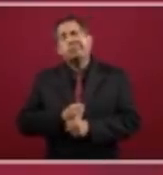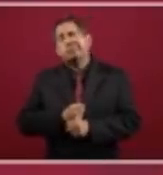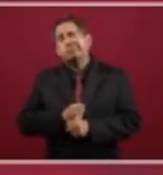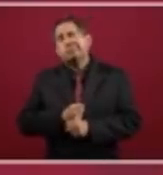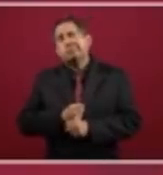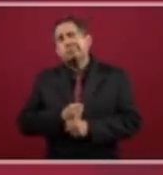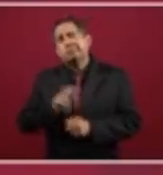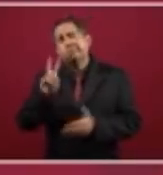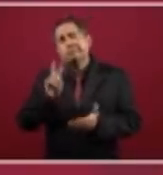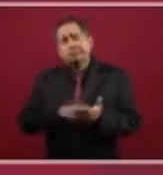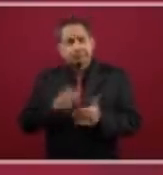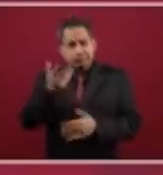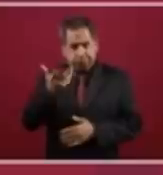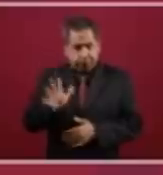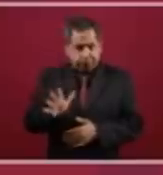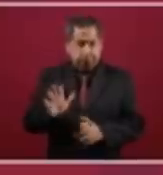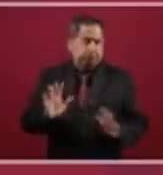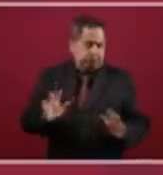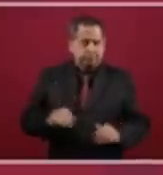2010,